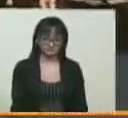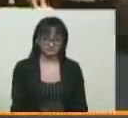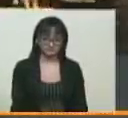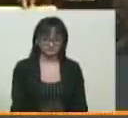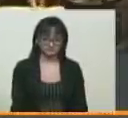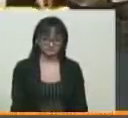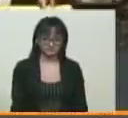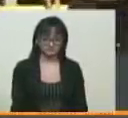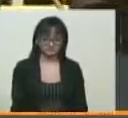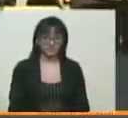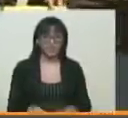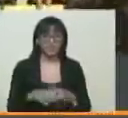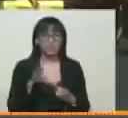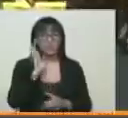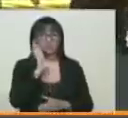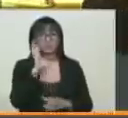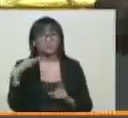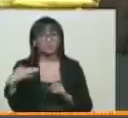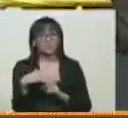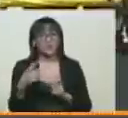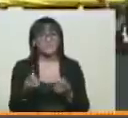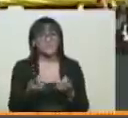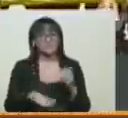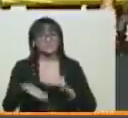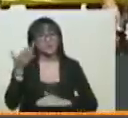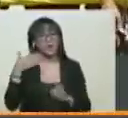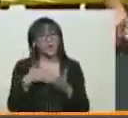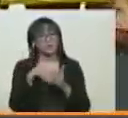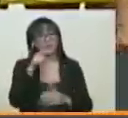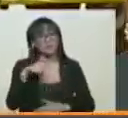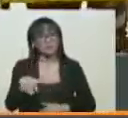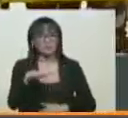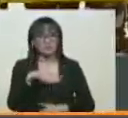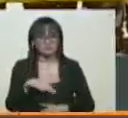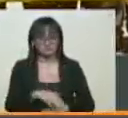Las oligarquías han hecho una guerra de precios contra el pueblo.